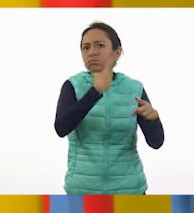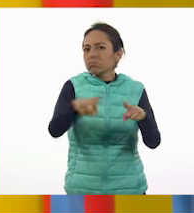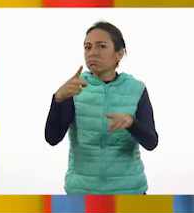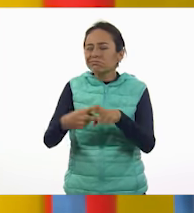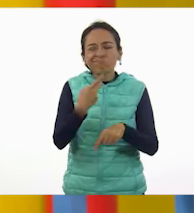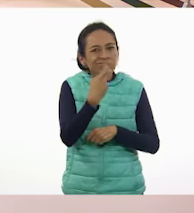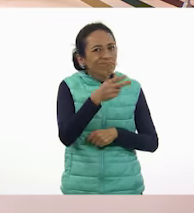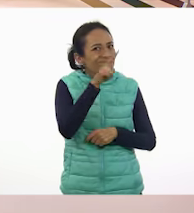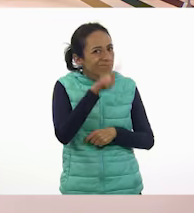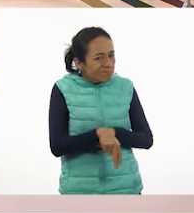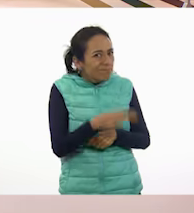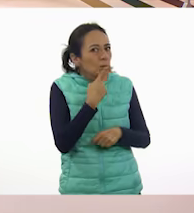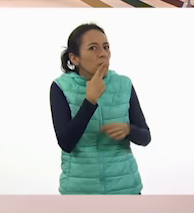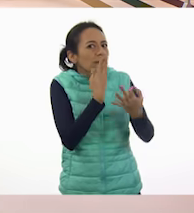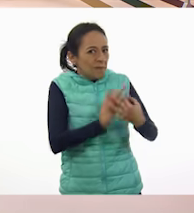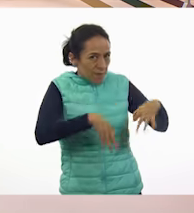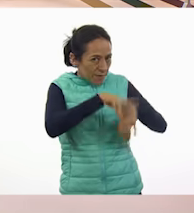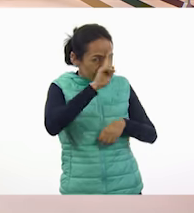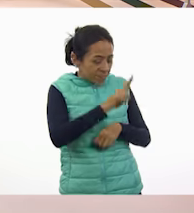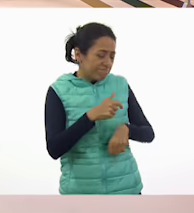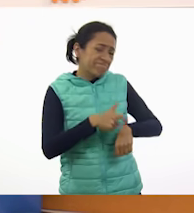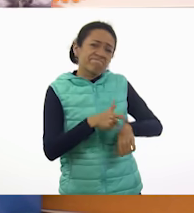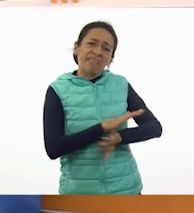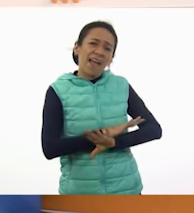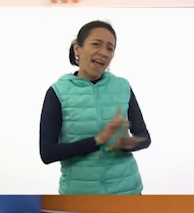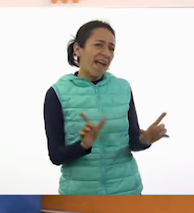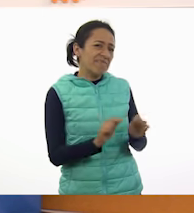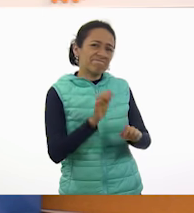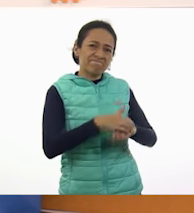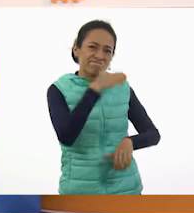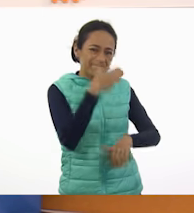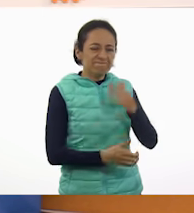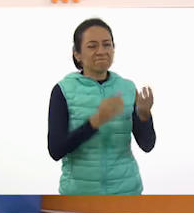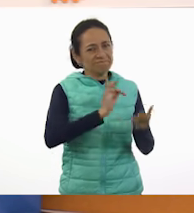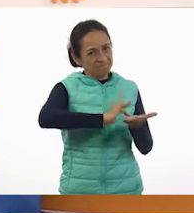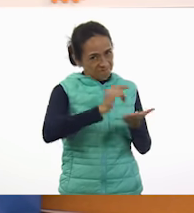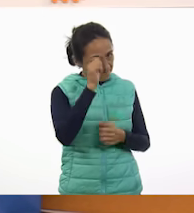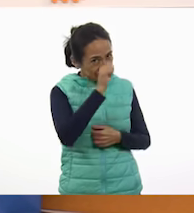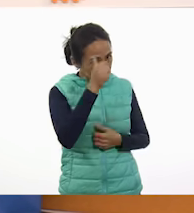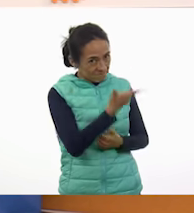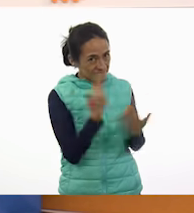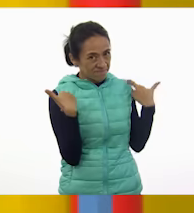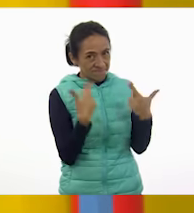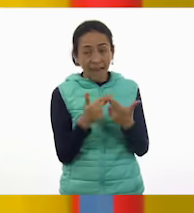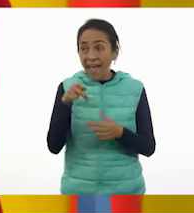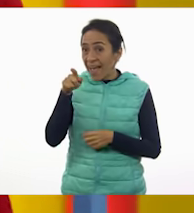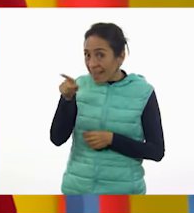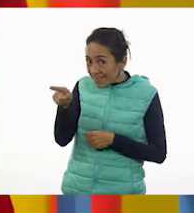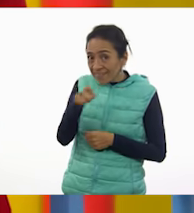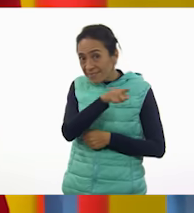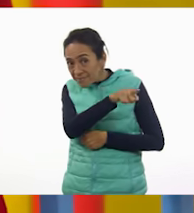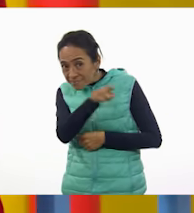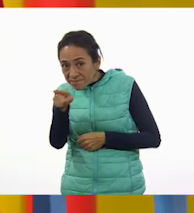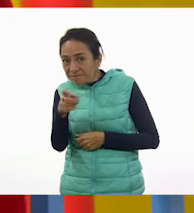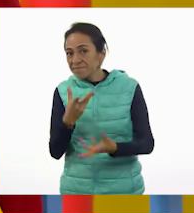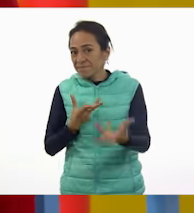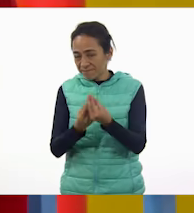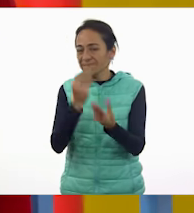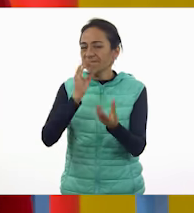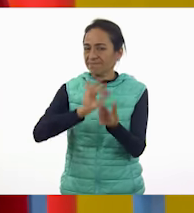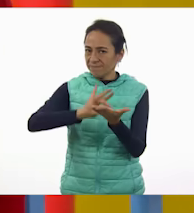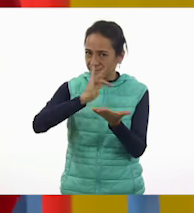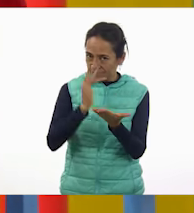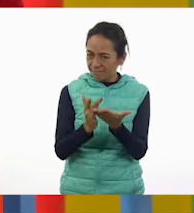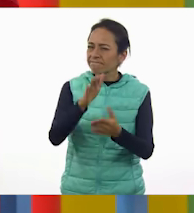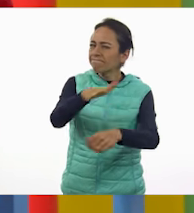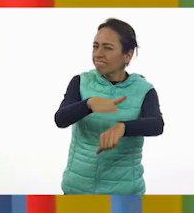el día de hoy. Muchísimas gracias, Maestra Adriana. Gracias a ti y gracias a todos por acompañarnos en esta clase. Bueno, pues, ahora te recuerdo que si te es